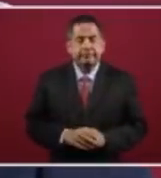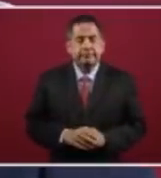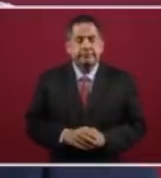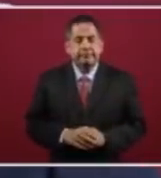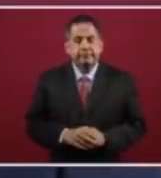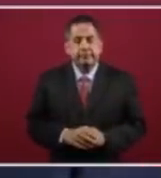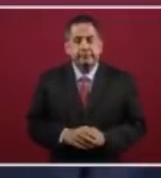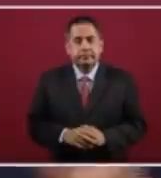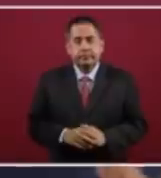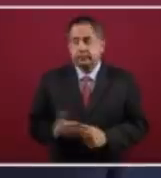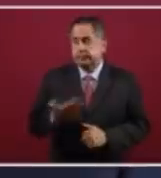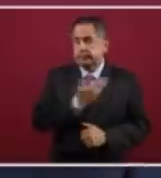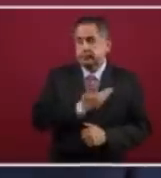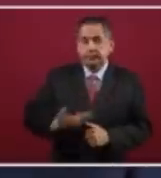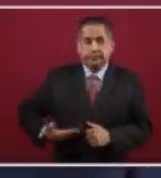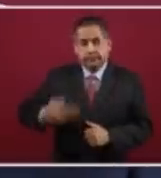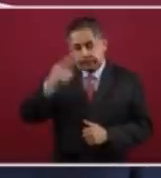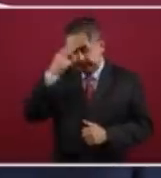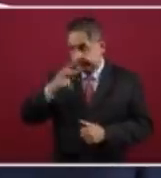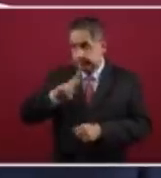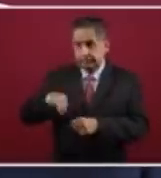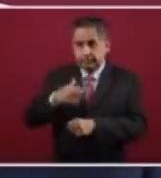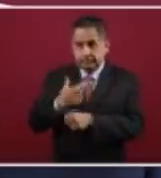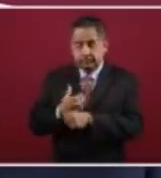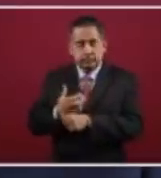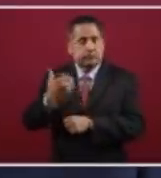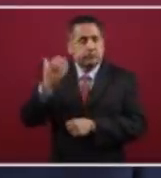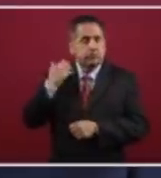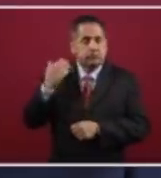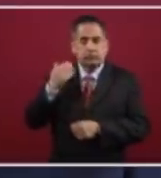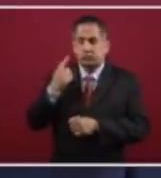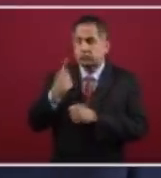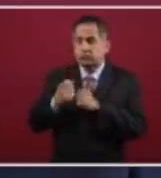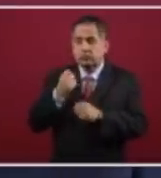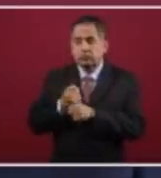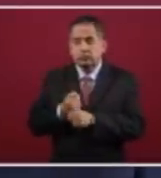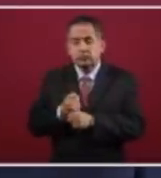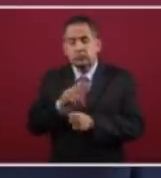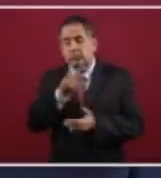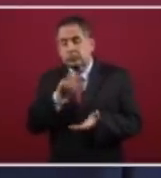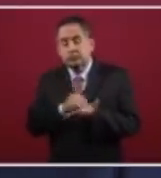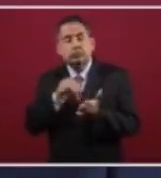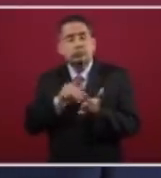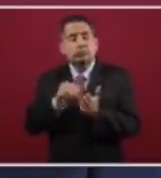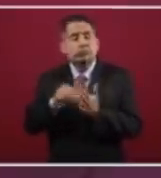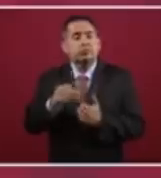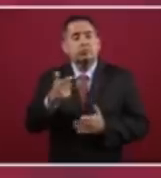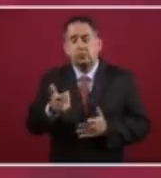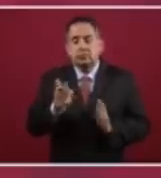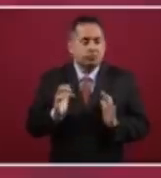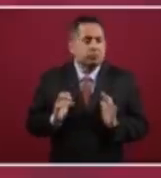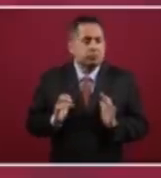La presidencia de la República ejerció el año pasado 3,000 millones de pesos